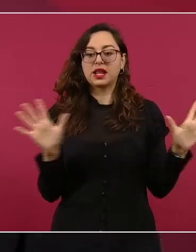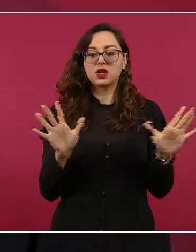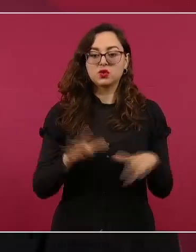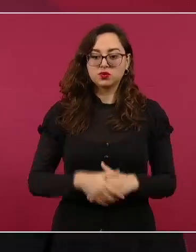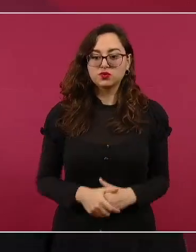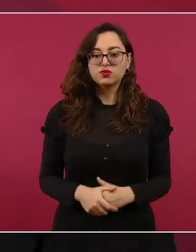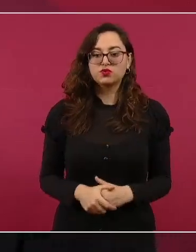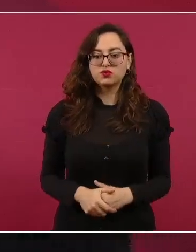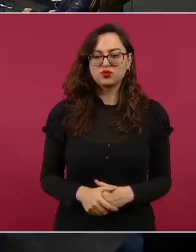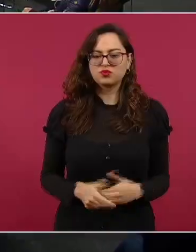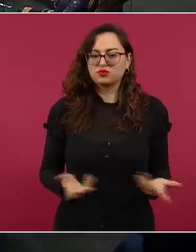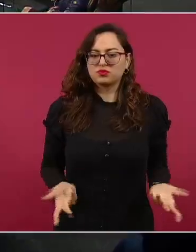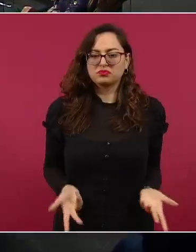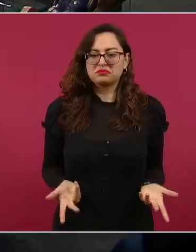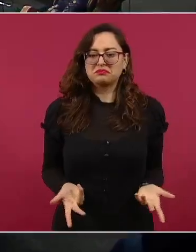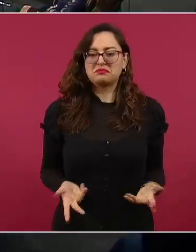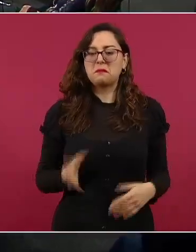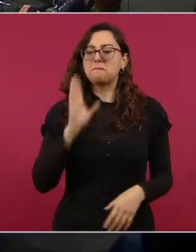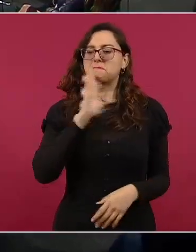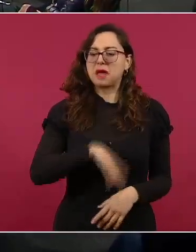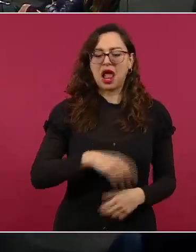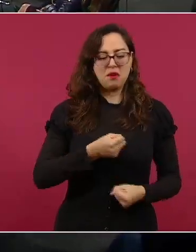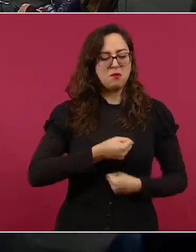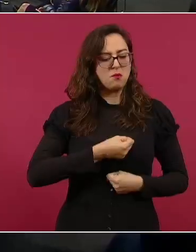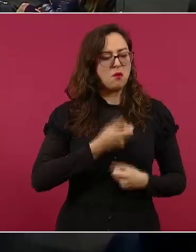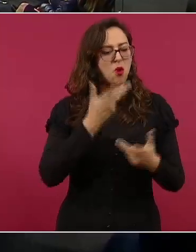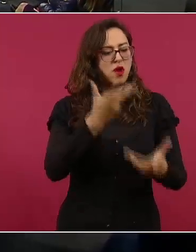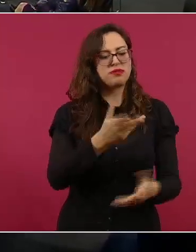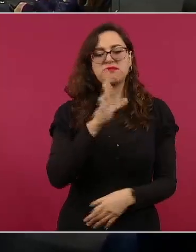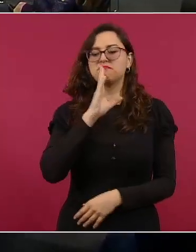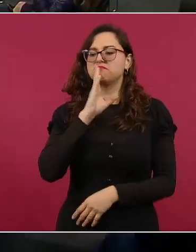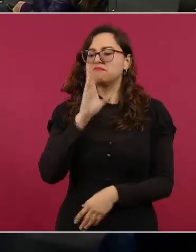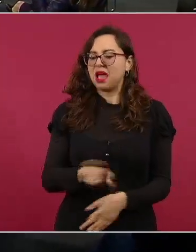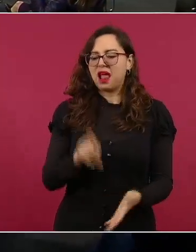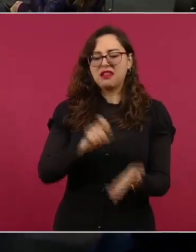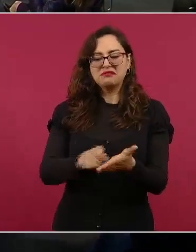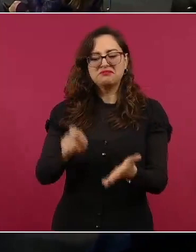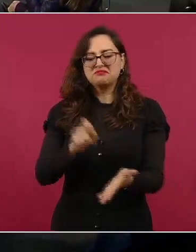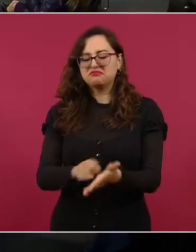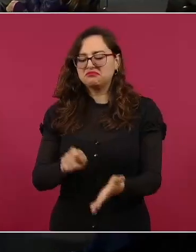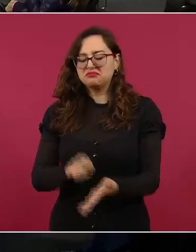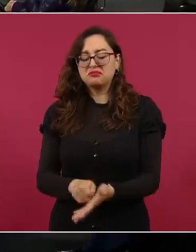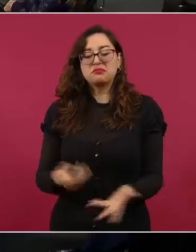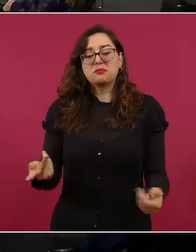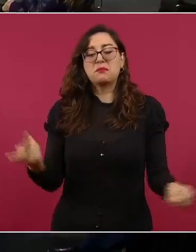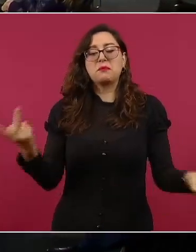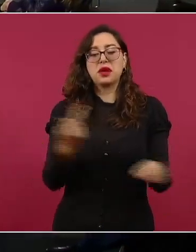mal poeta, mal escritor, porque cuando la gente se entrega por entero a la mentira,